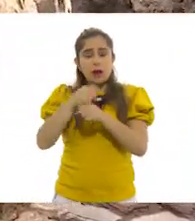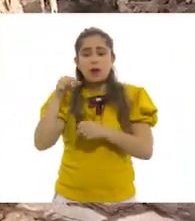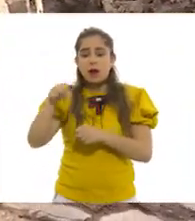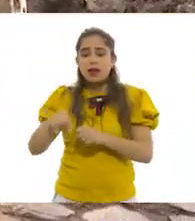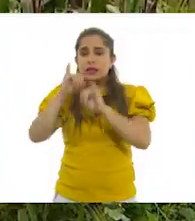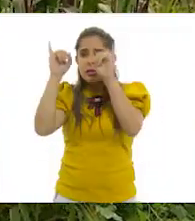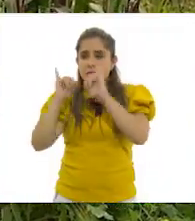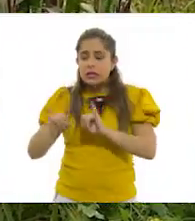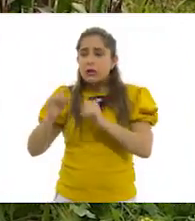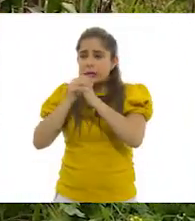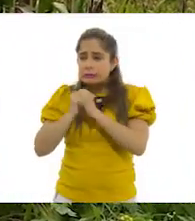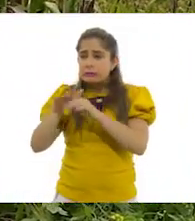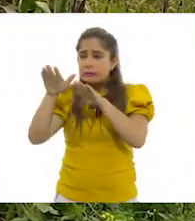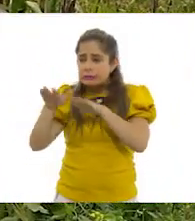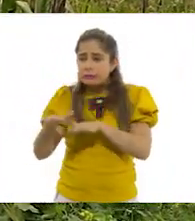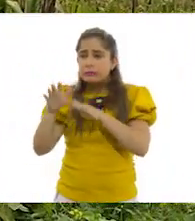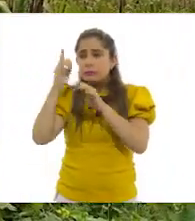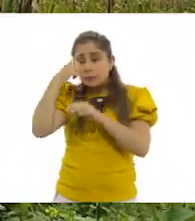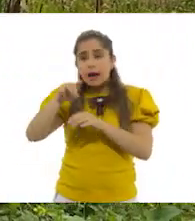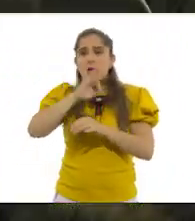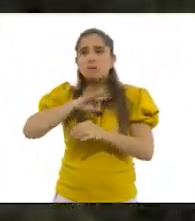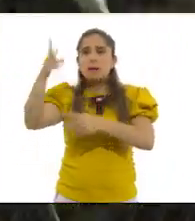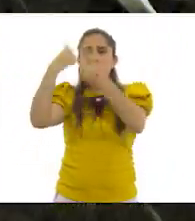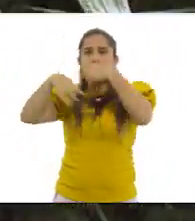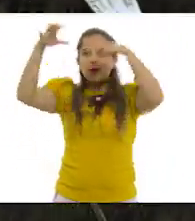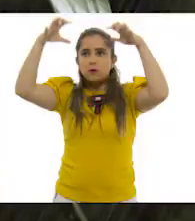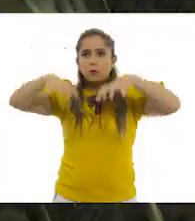y favorecer la agricultura.